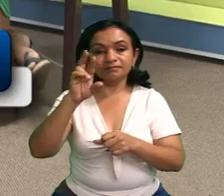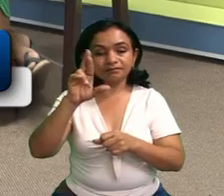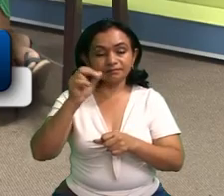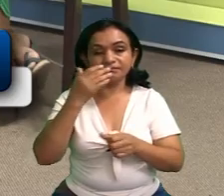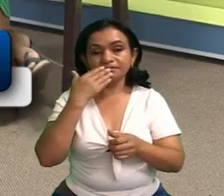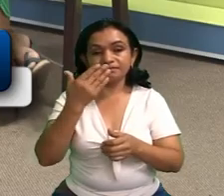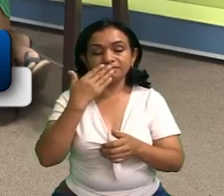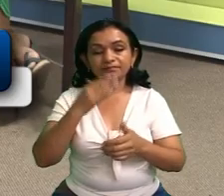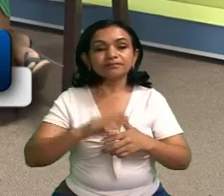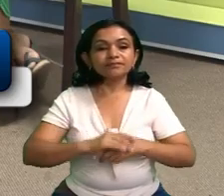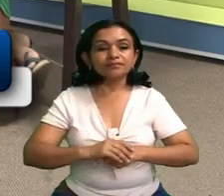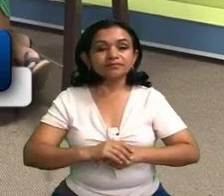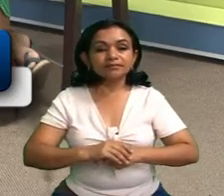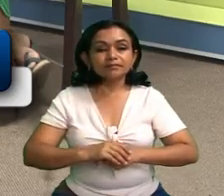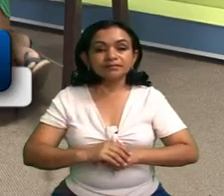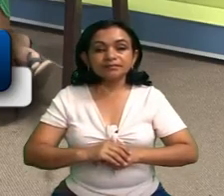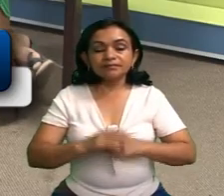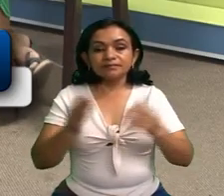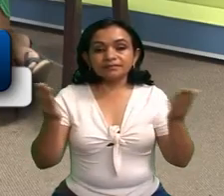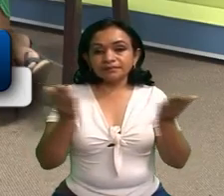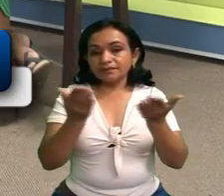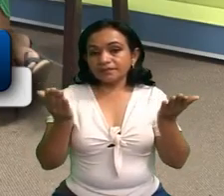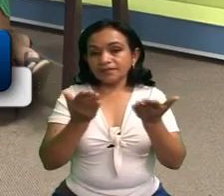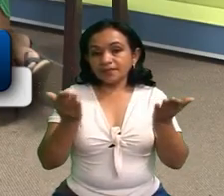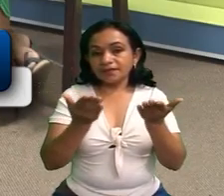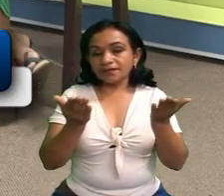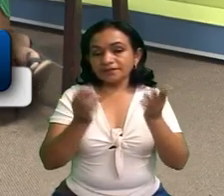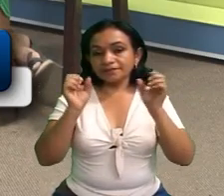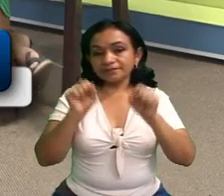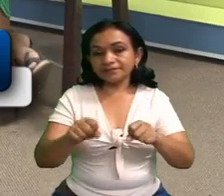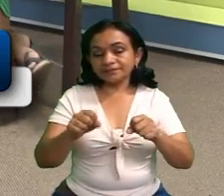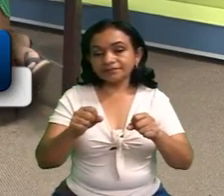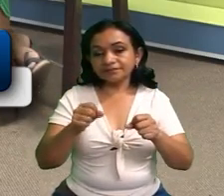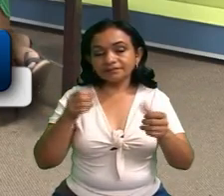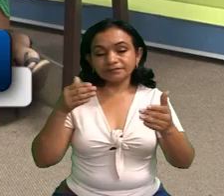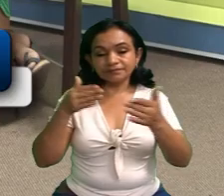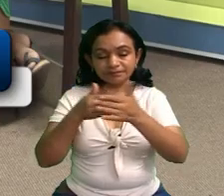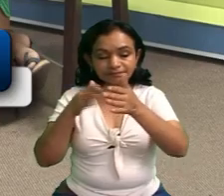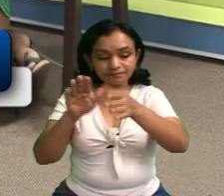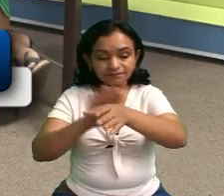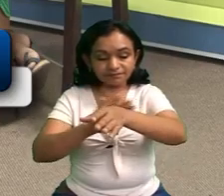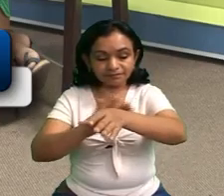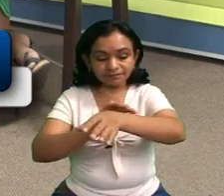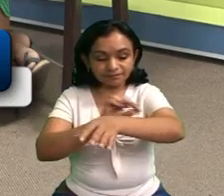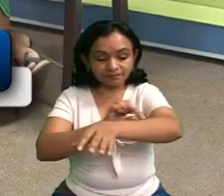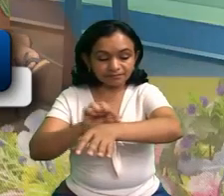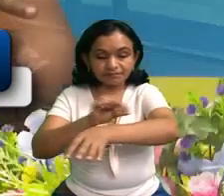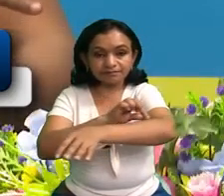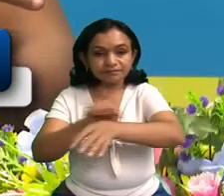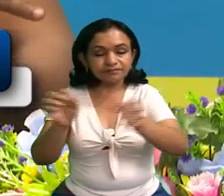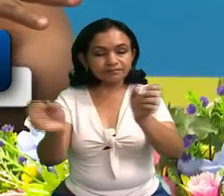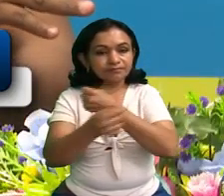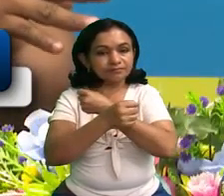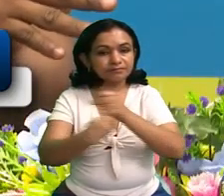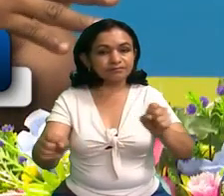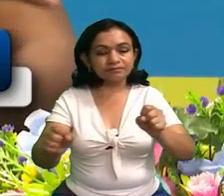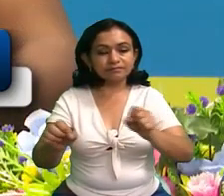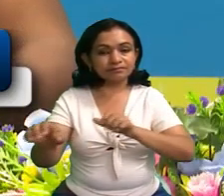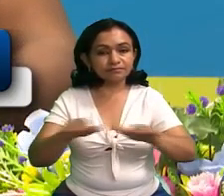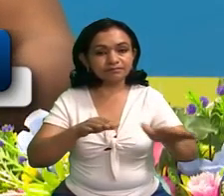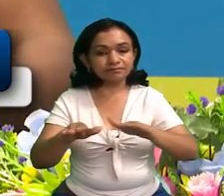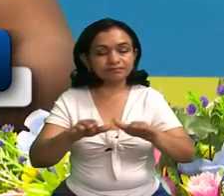Ahora, también, ¿cómo podemos eliminar las estrías? Usted me había dicho que es imposible, pero